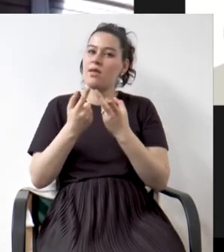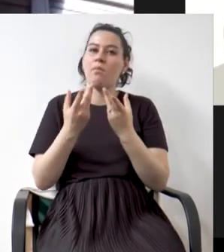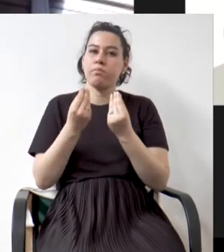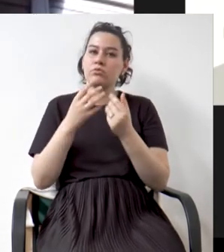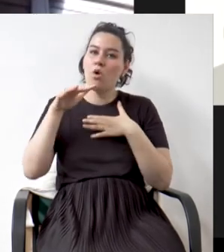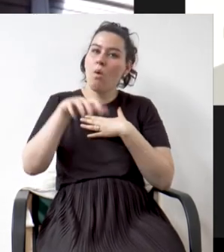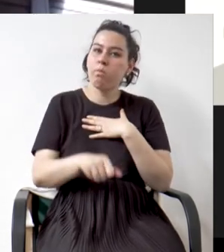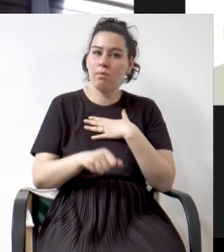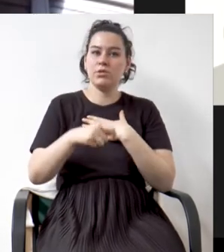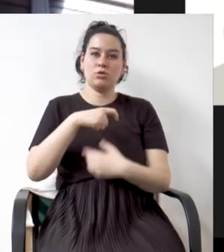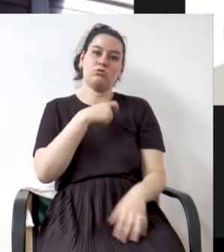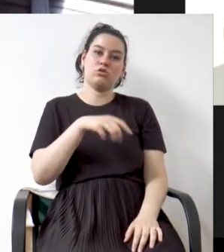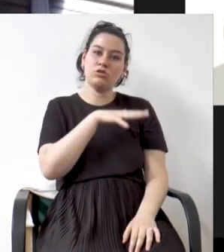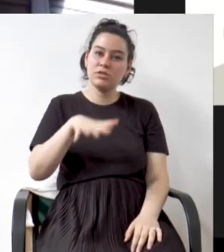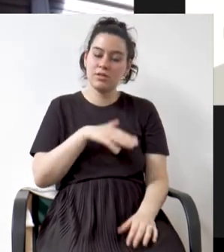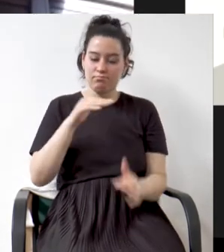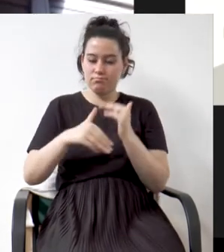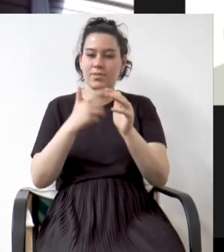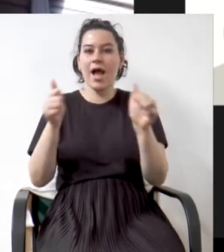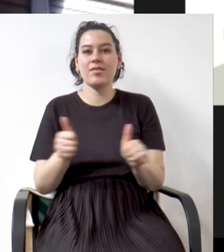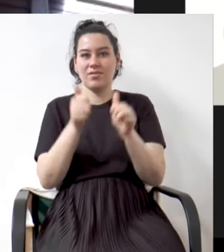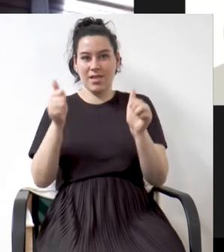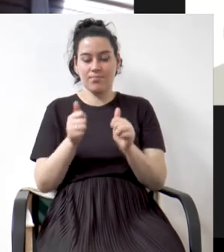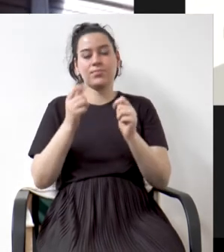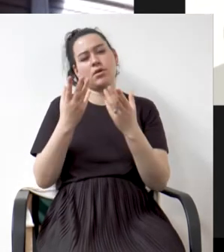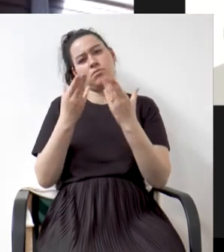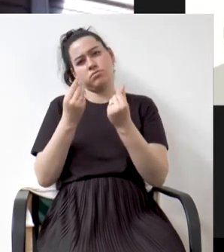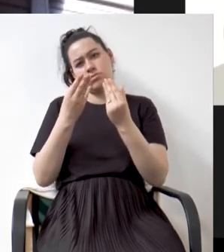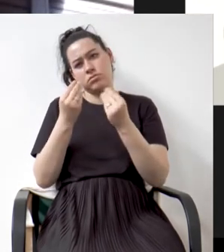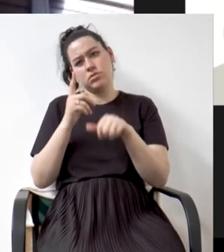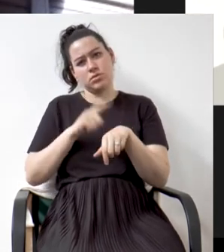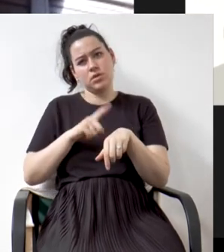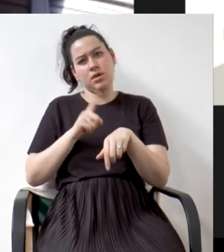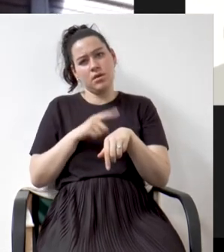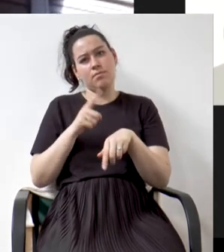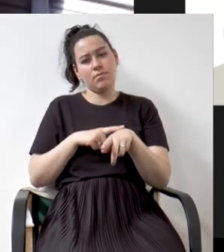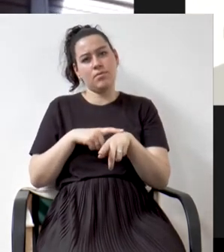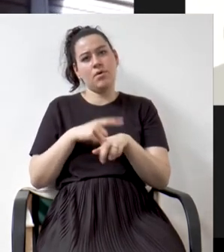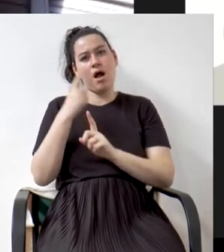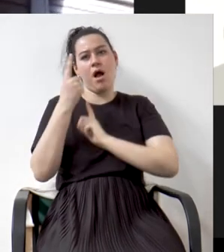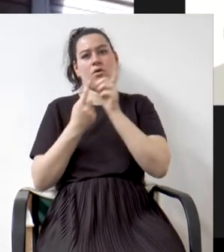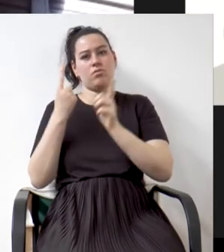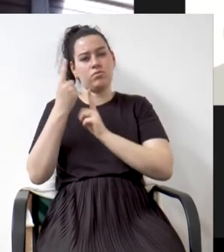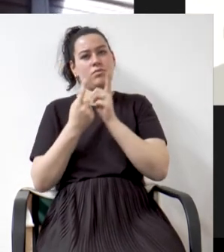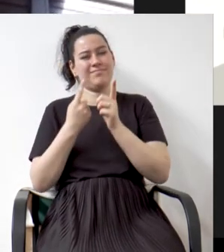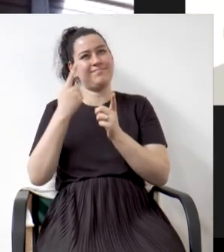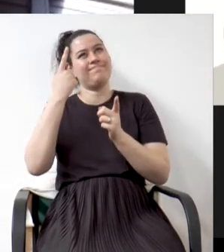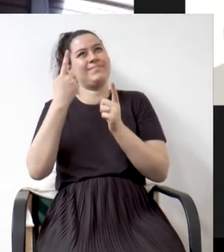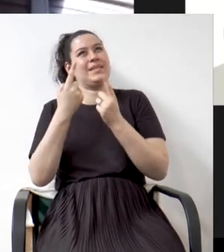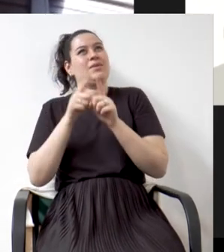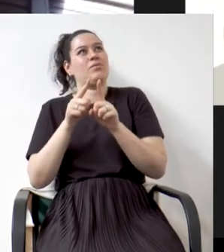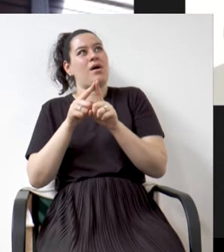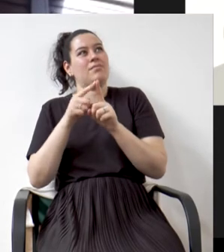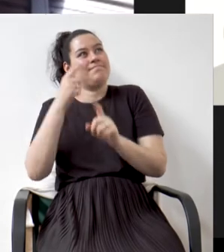con un compromiso con la sociedad. Esto, que por mucho tiempo a uno le puede sonar como hasta incluso